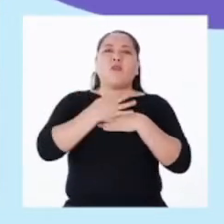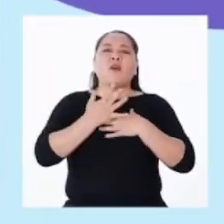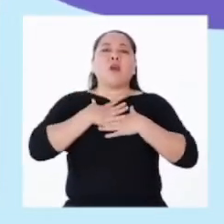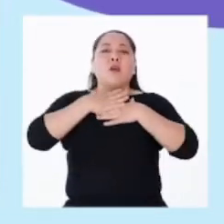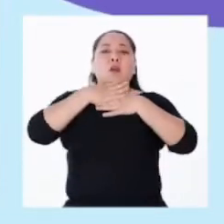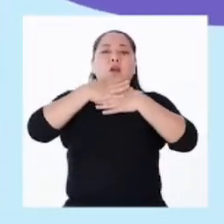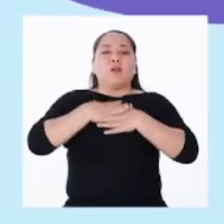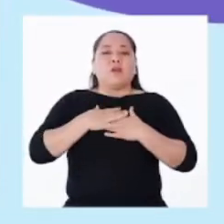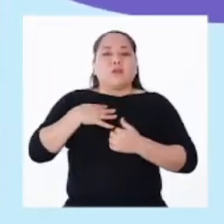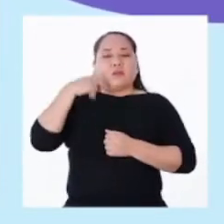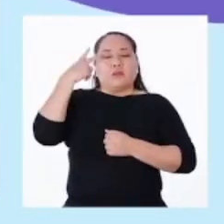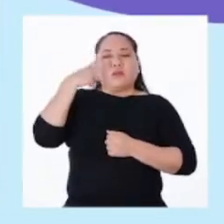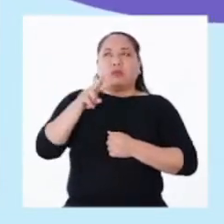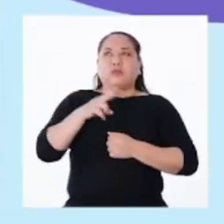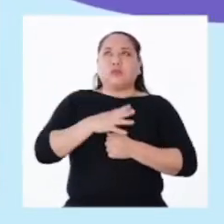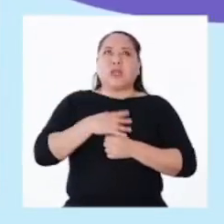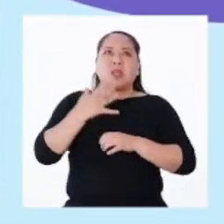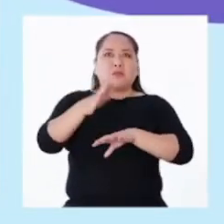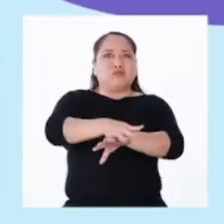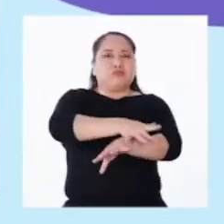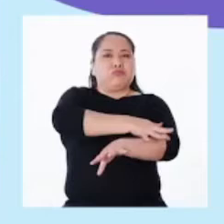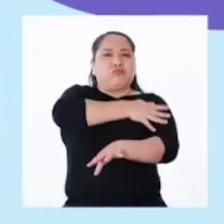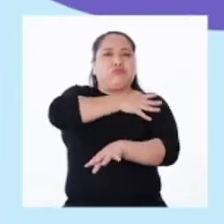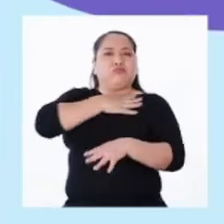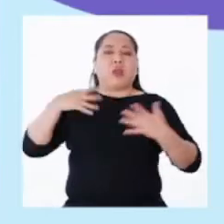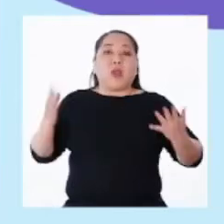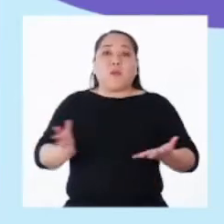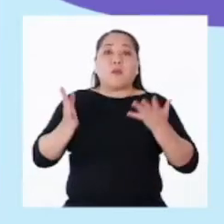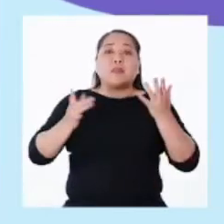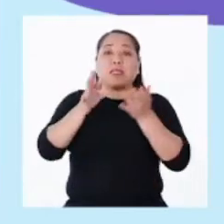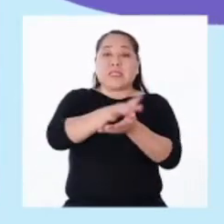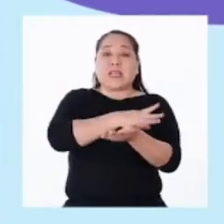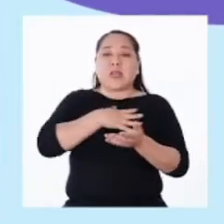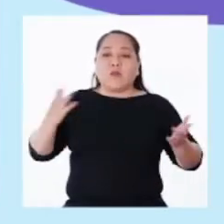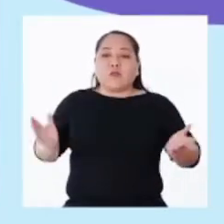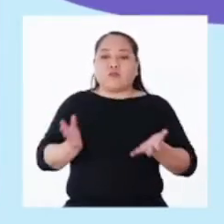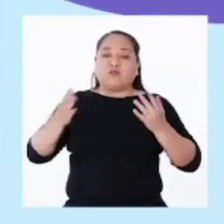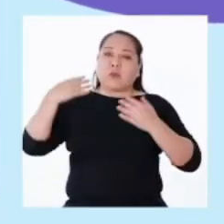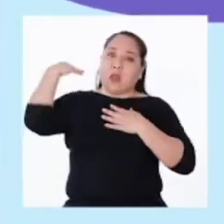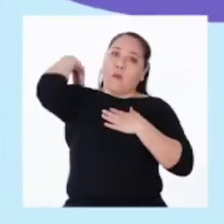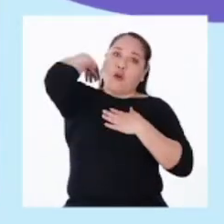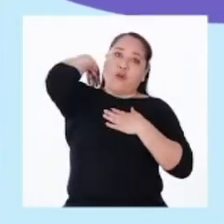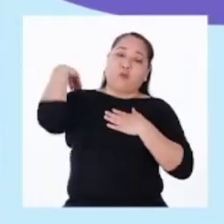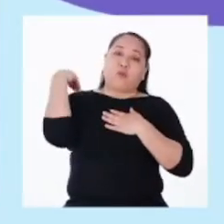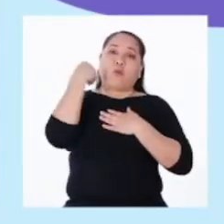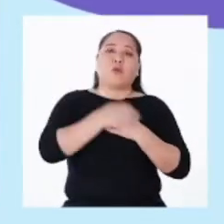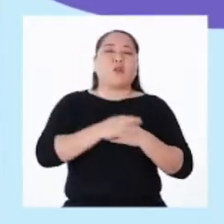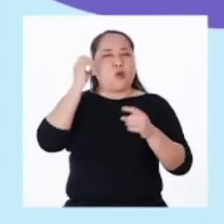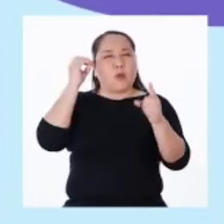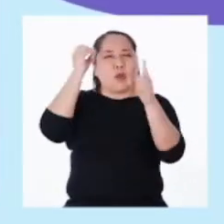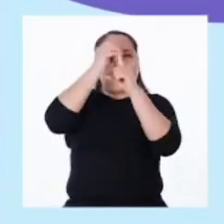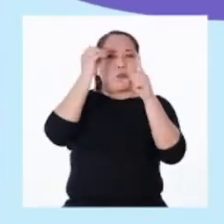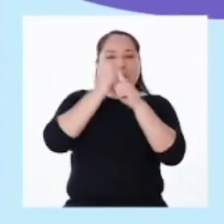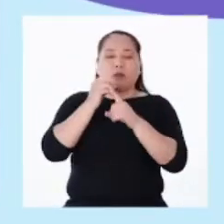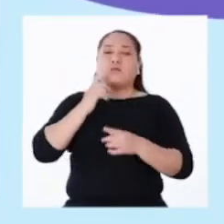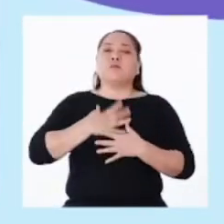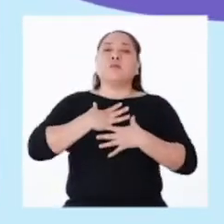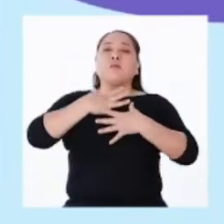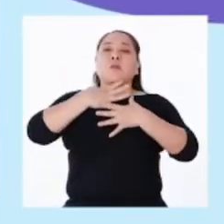que sea oxigenada, y así pueda pasar por todo el cuerpo. Por lo tanto, si experimento